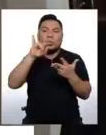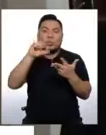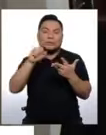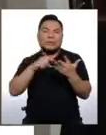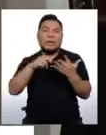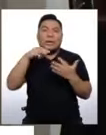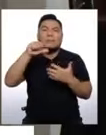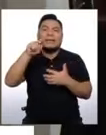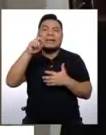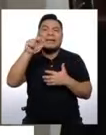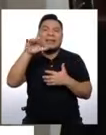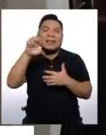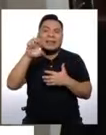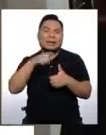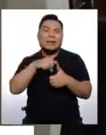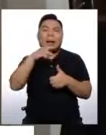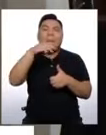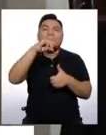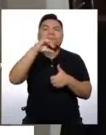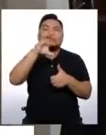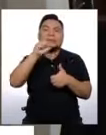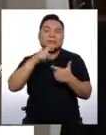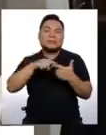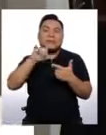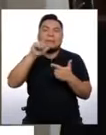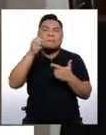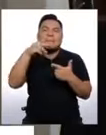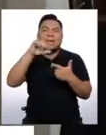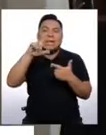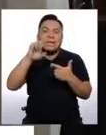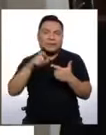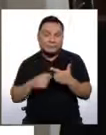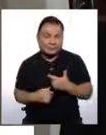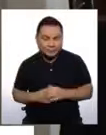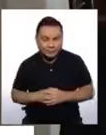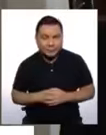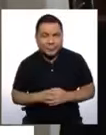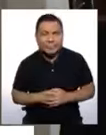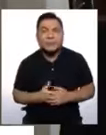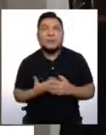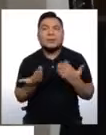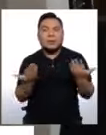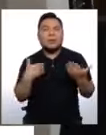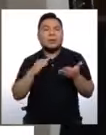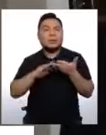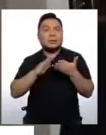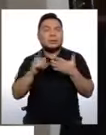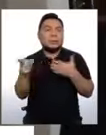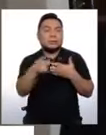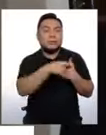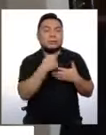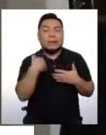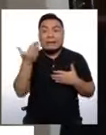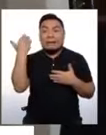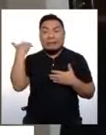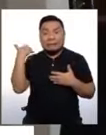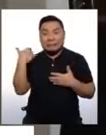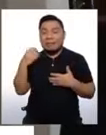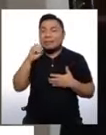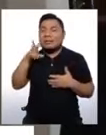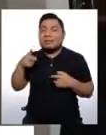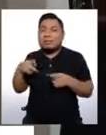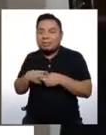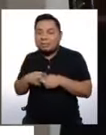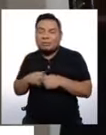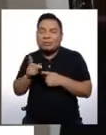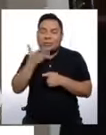marlène tasayco no hice rosas y yamilet cerrando disculpen que no haya mencionado alguno de ellos en mi intervención anterior